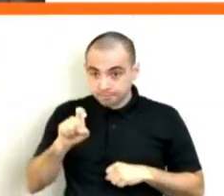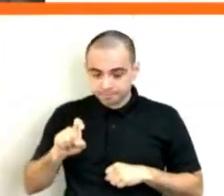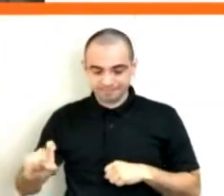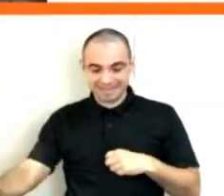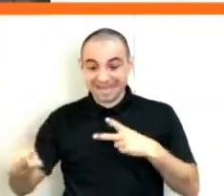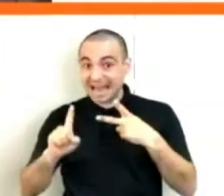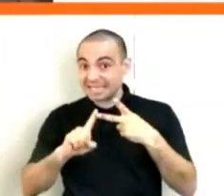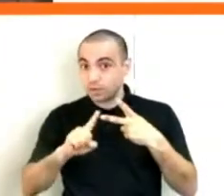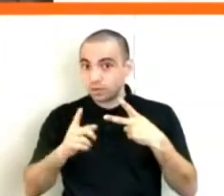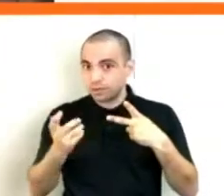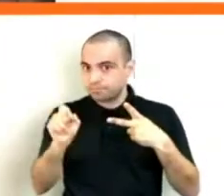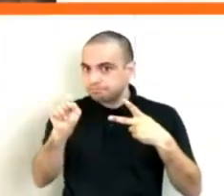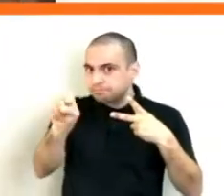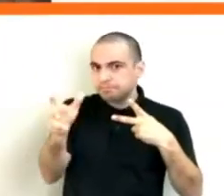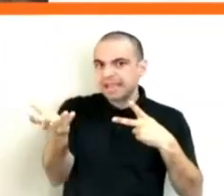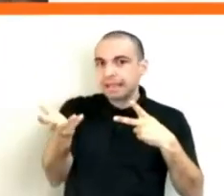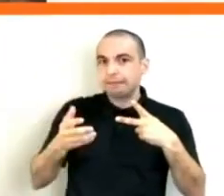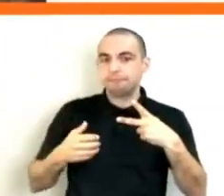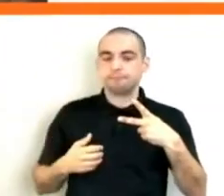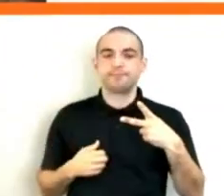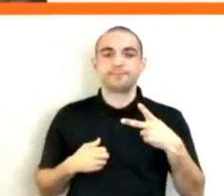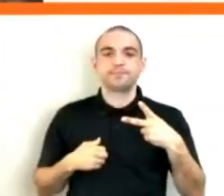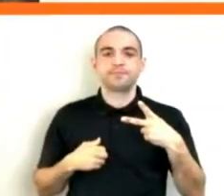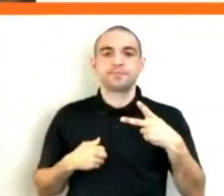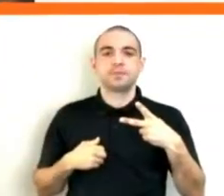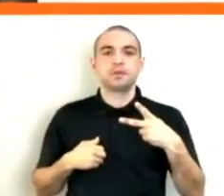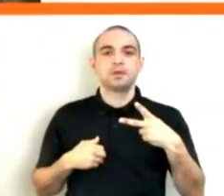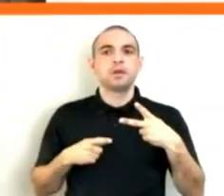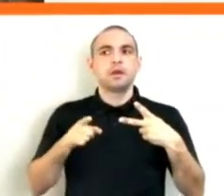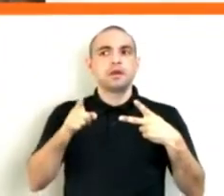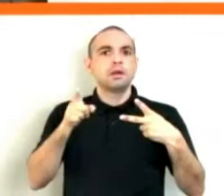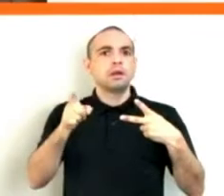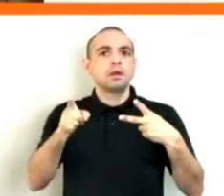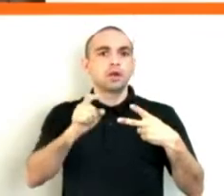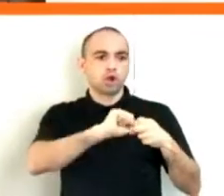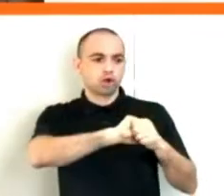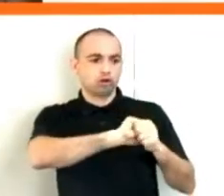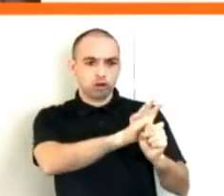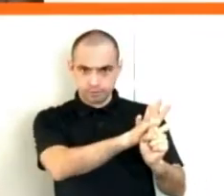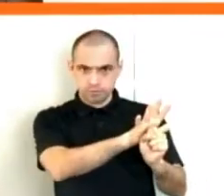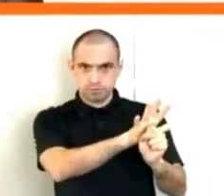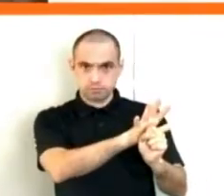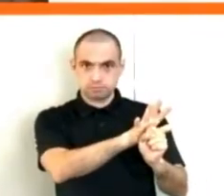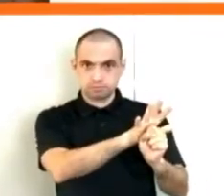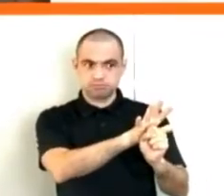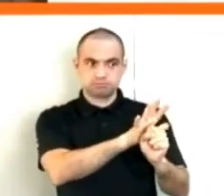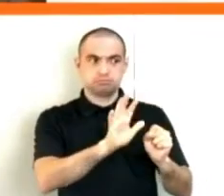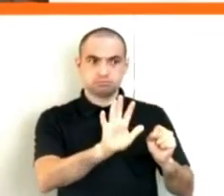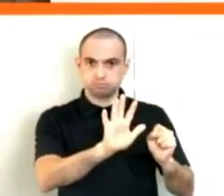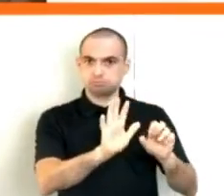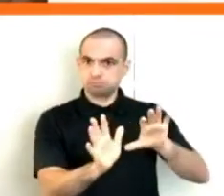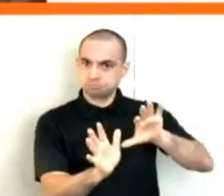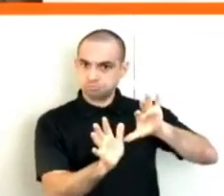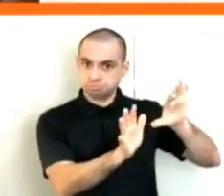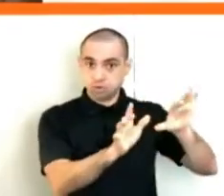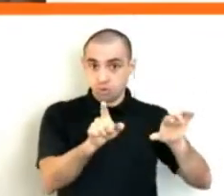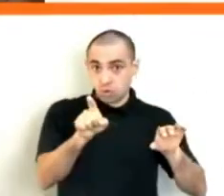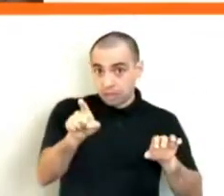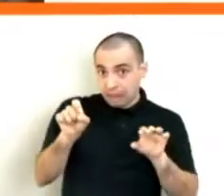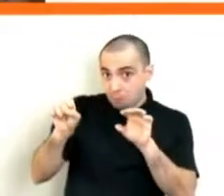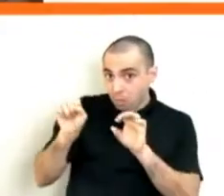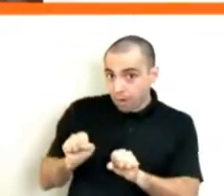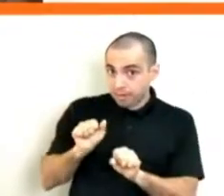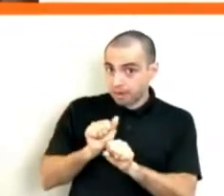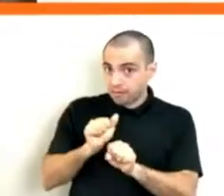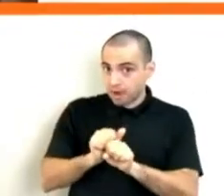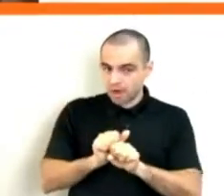pregunta le va a indicar, además de los motivos relacionados al COVID-19, ¿usted está apto y disponible para